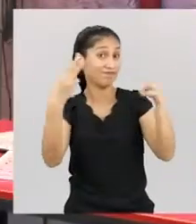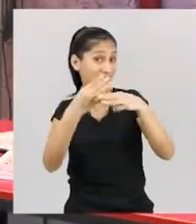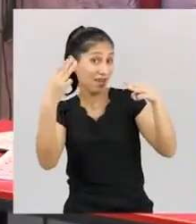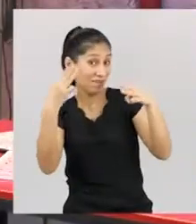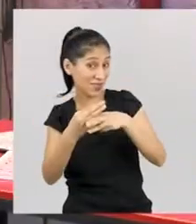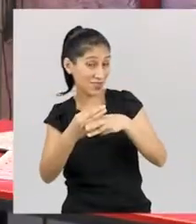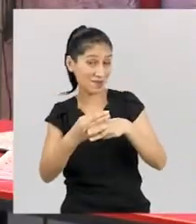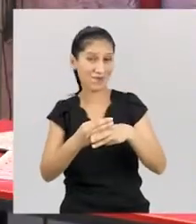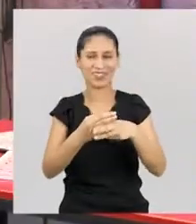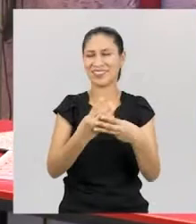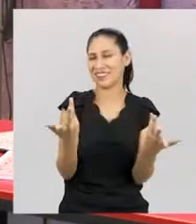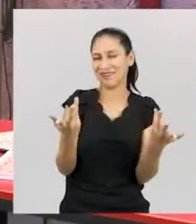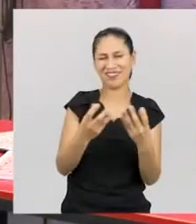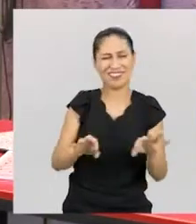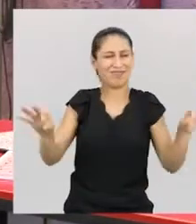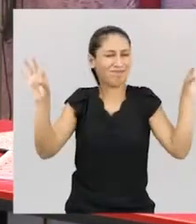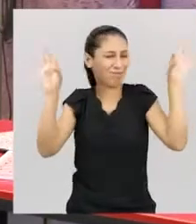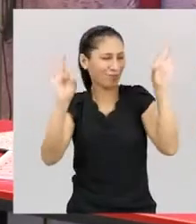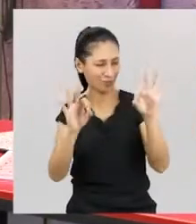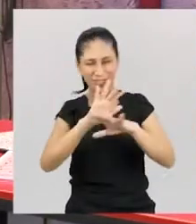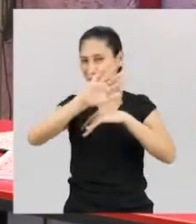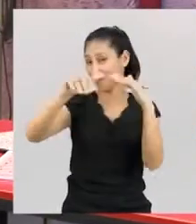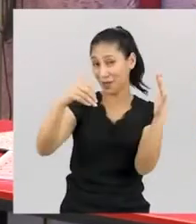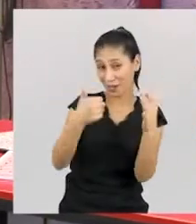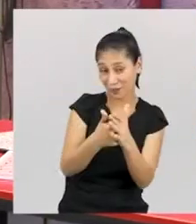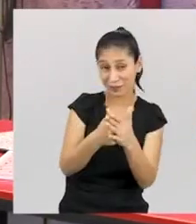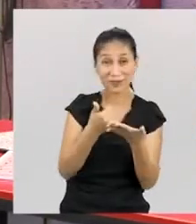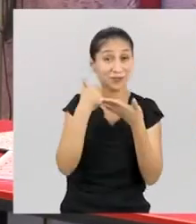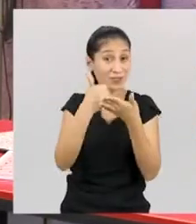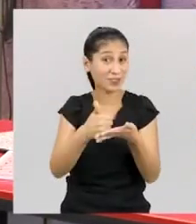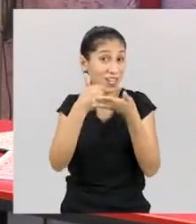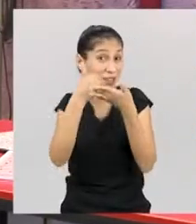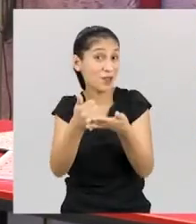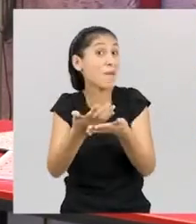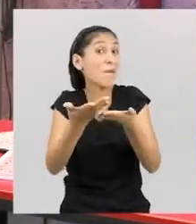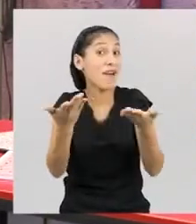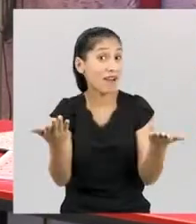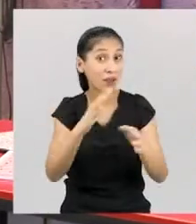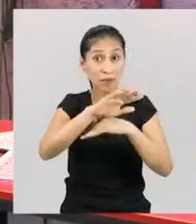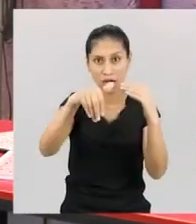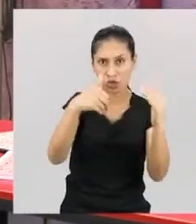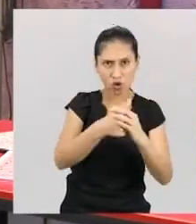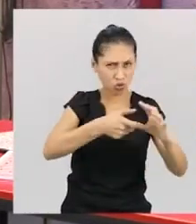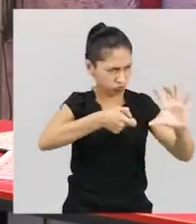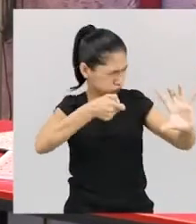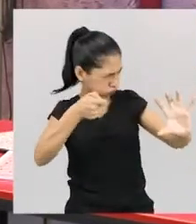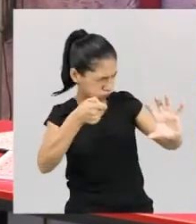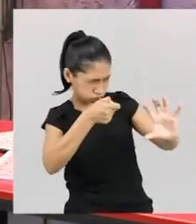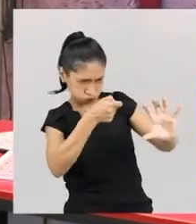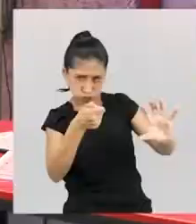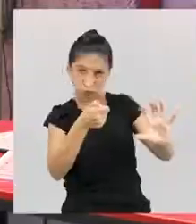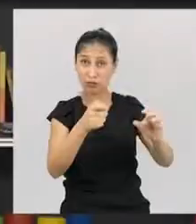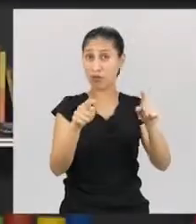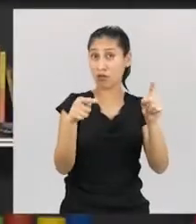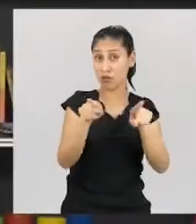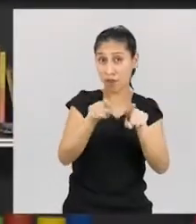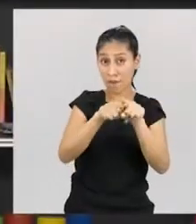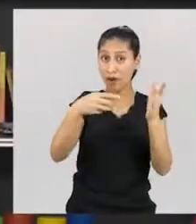las matemáticas tienen mucha importancia en la sociedad, pues han permitido y permiten que la ciencia y la tecnología sigan